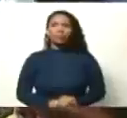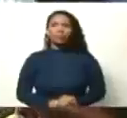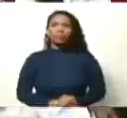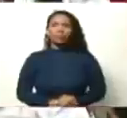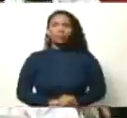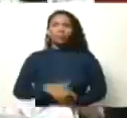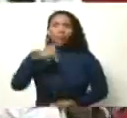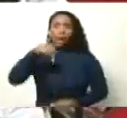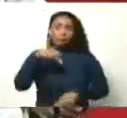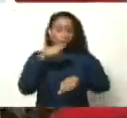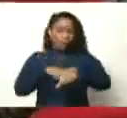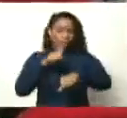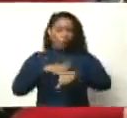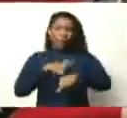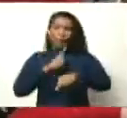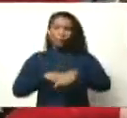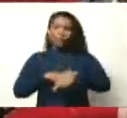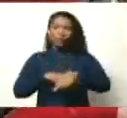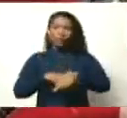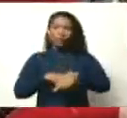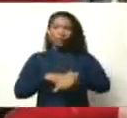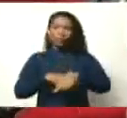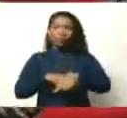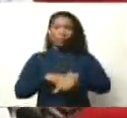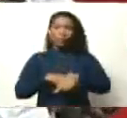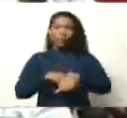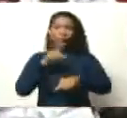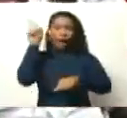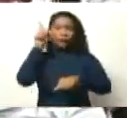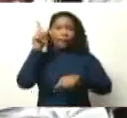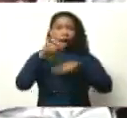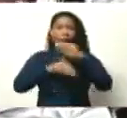En estos momentos se está llevando a cabo